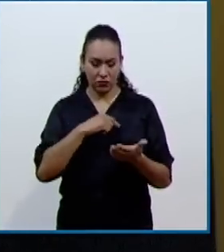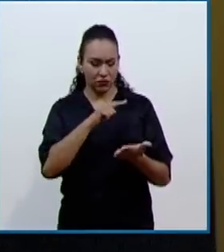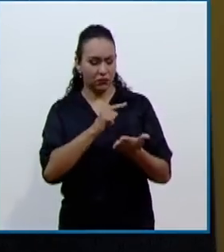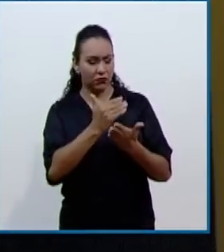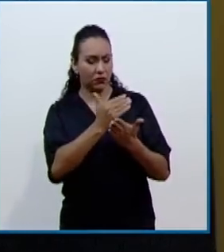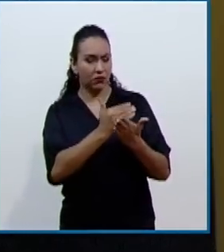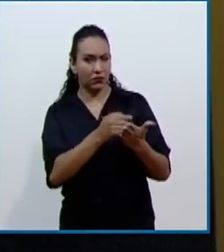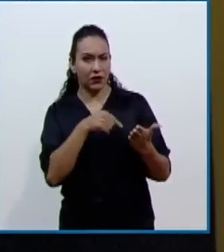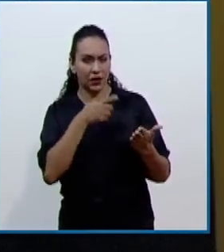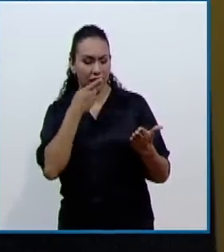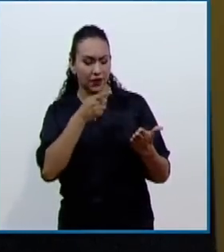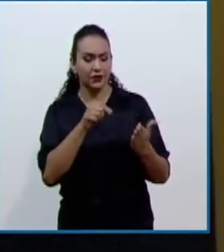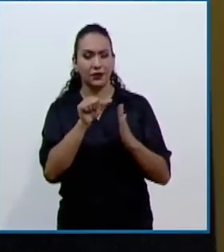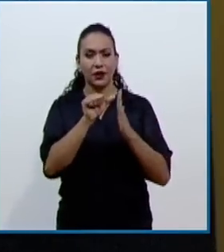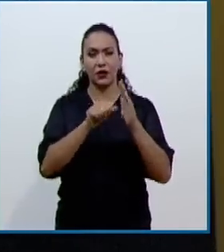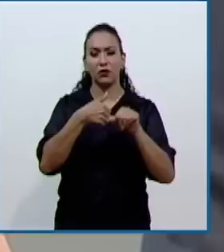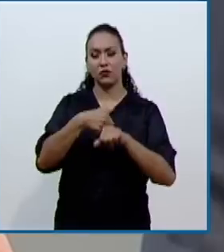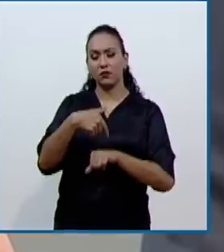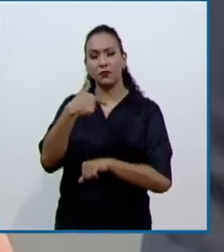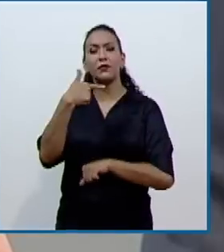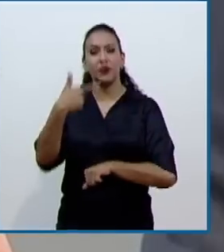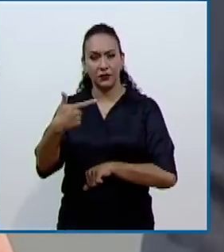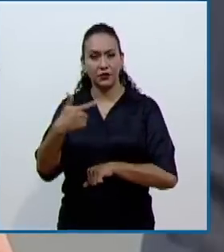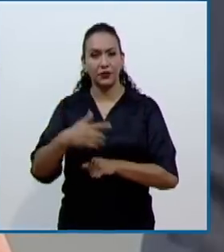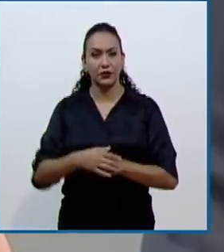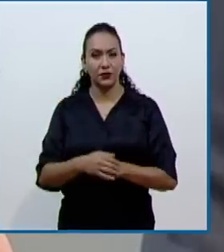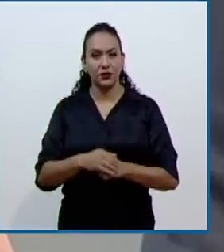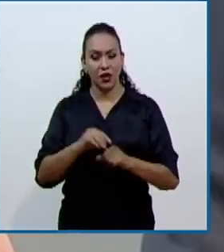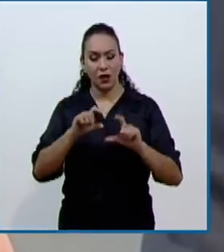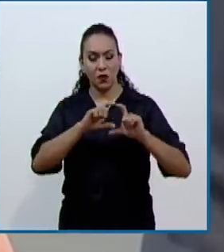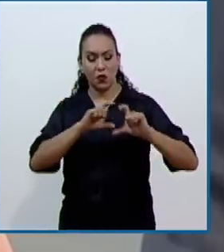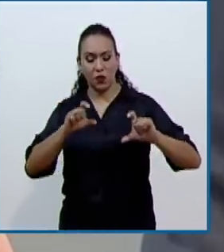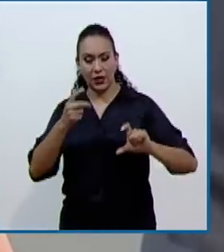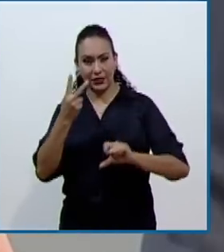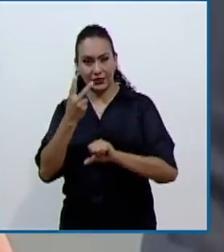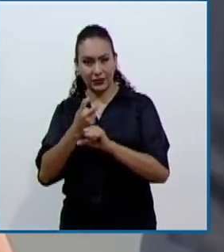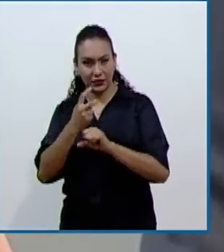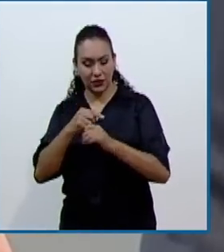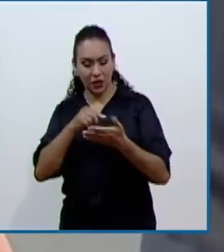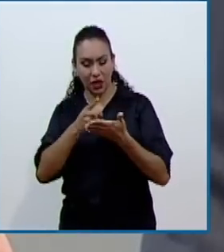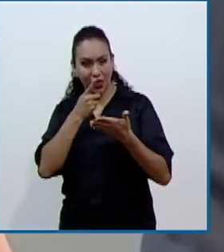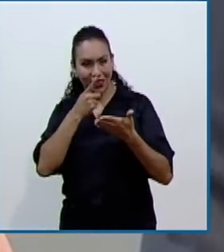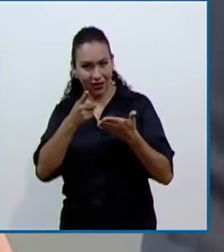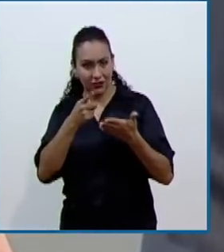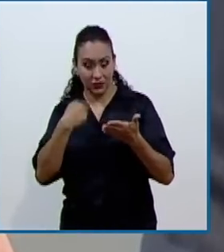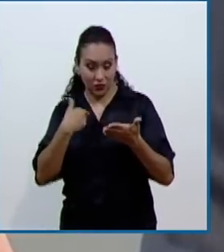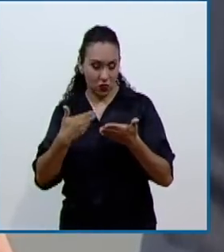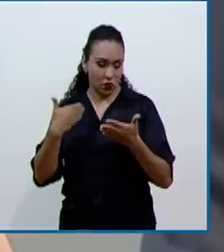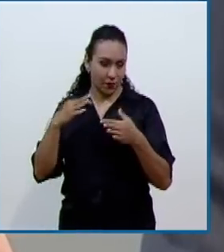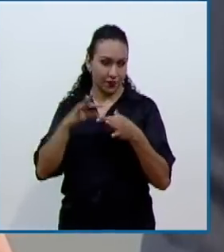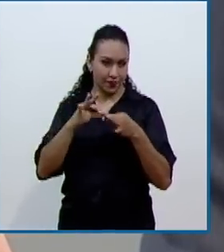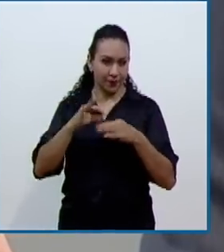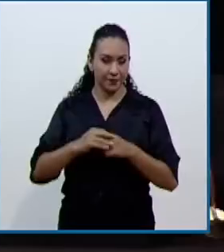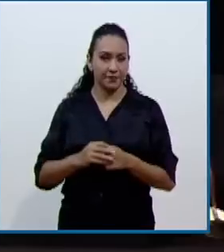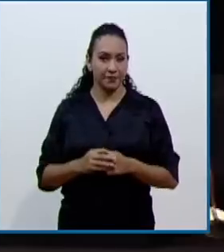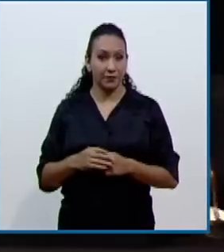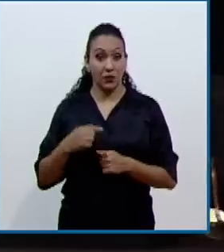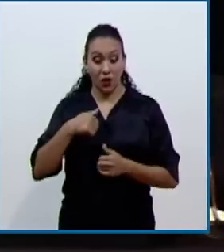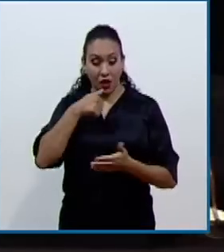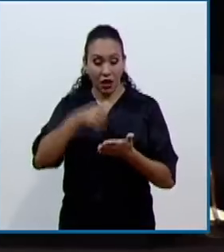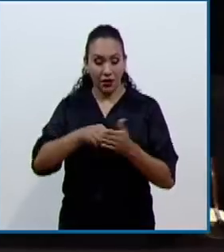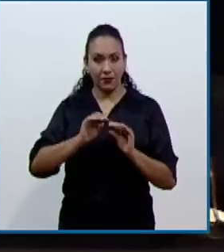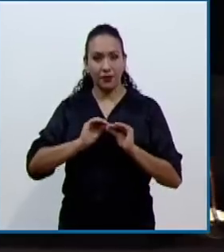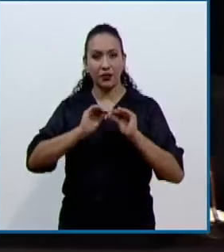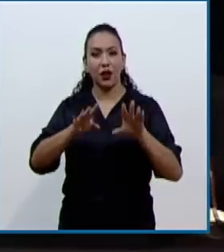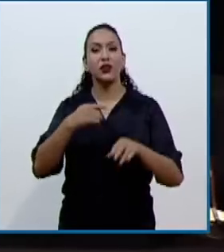en términos del artículo séptimo transitorio, segundo párrafo, del decreto antes referido, por este medio, presento